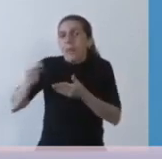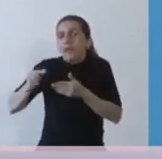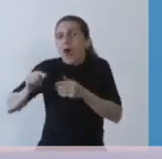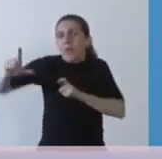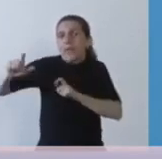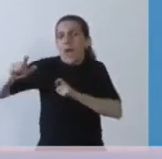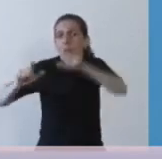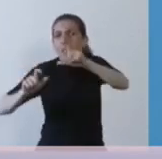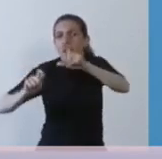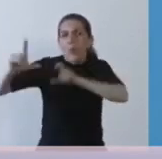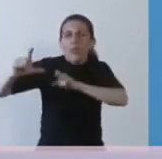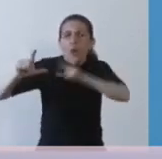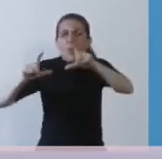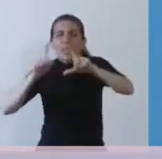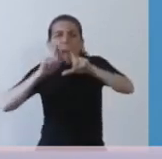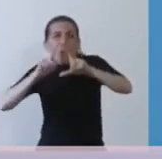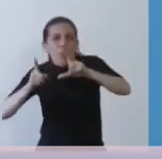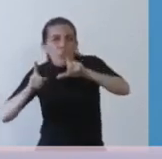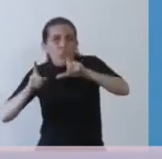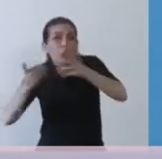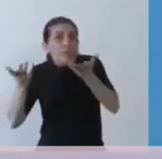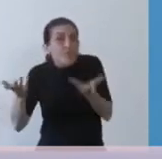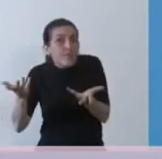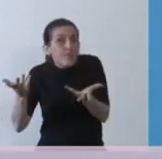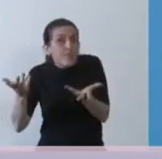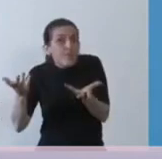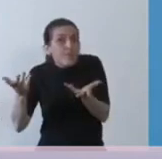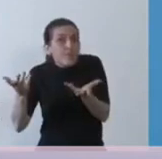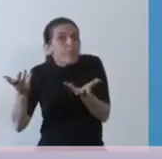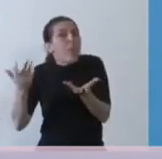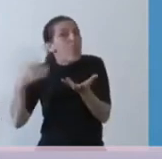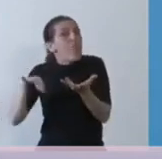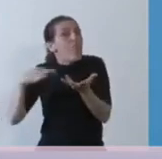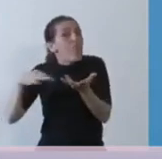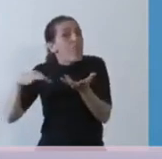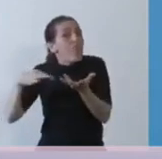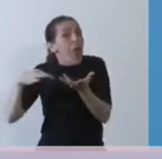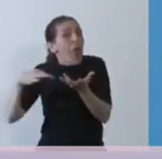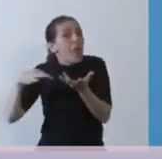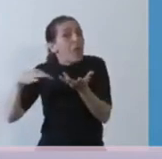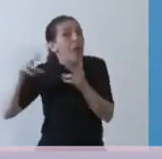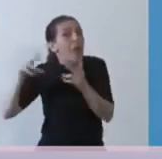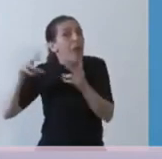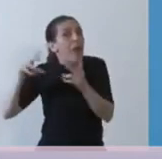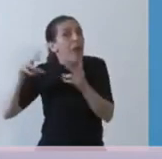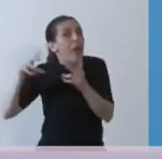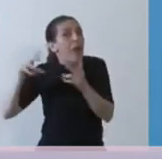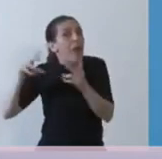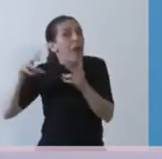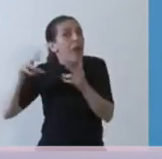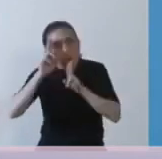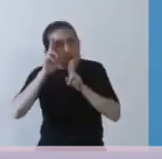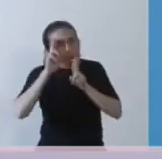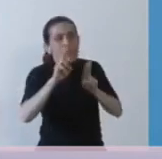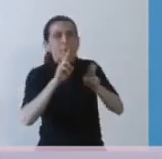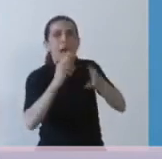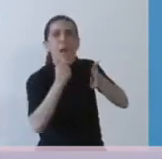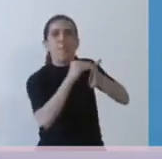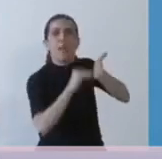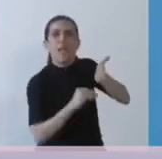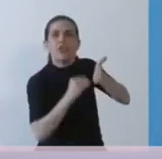manera infundada los precios deben ser retrotraer del día 6 de